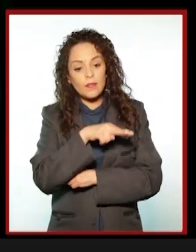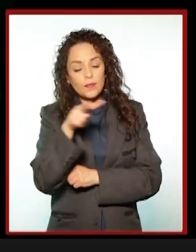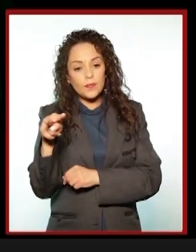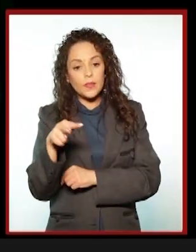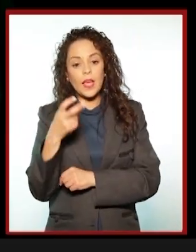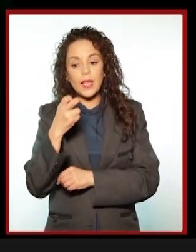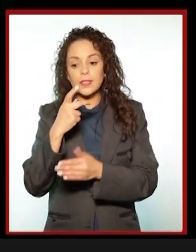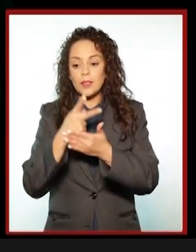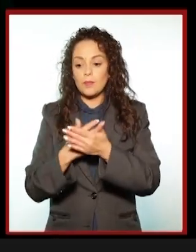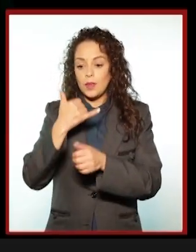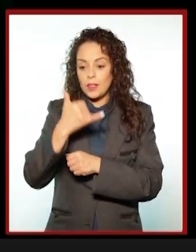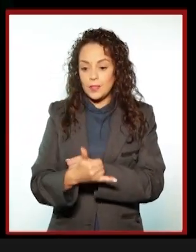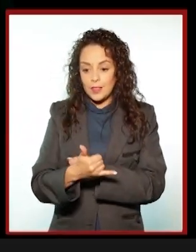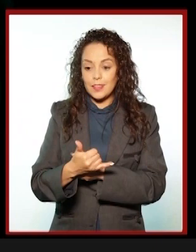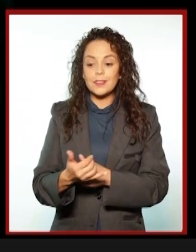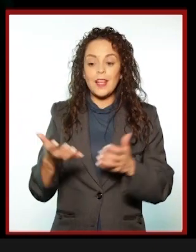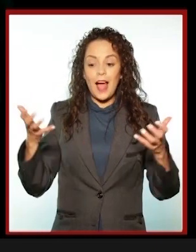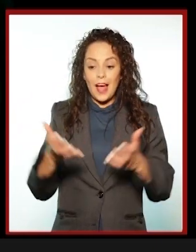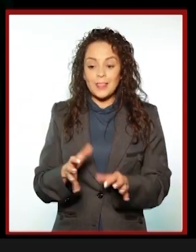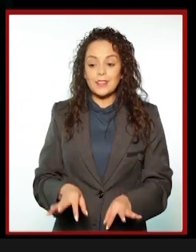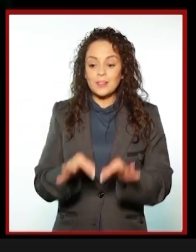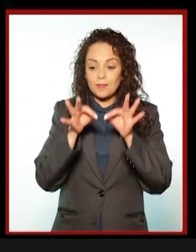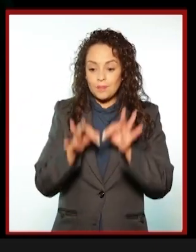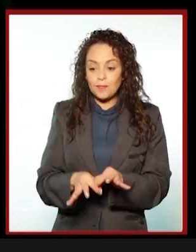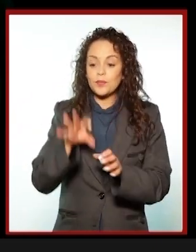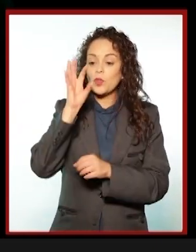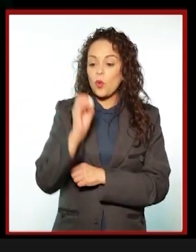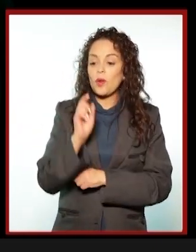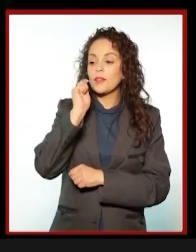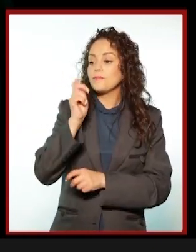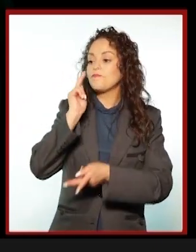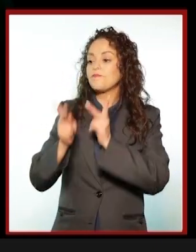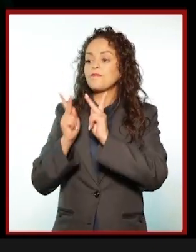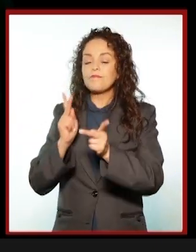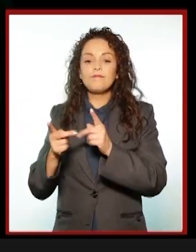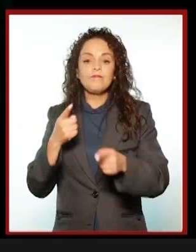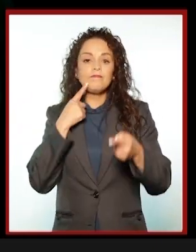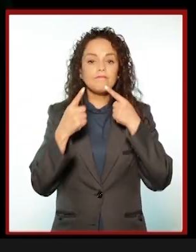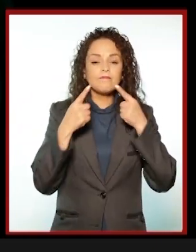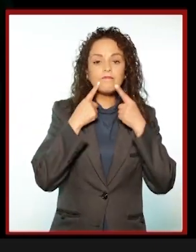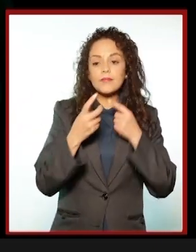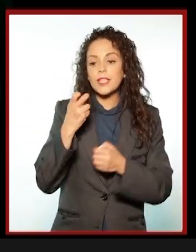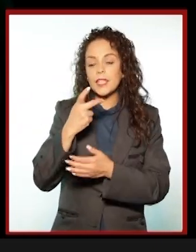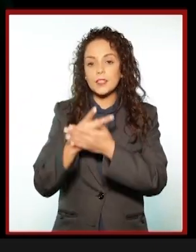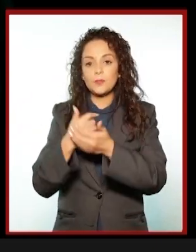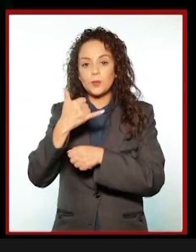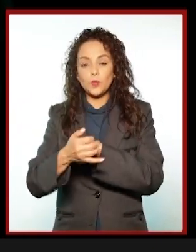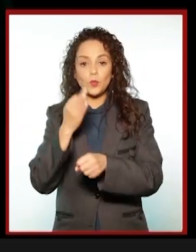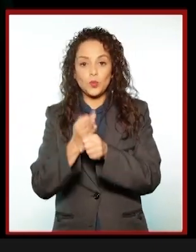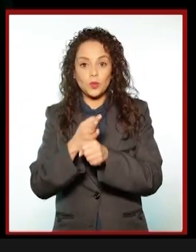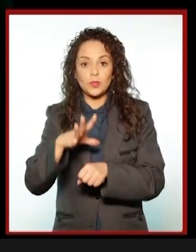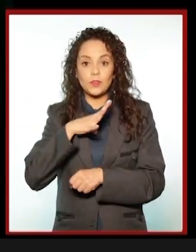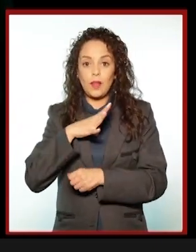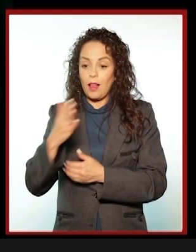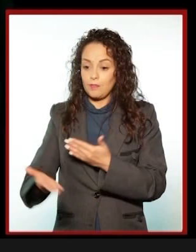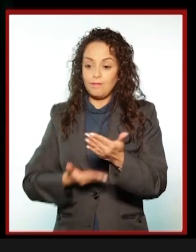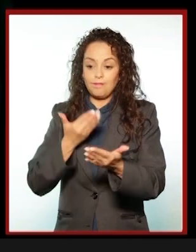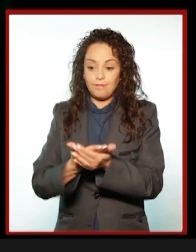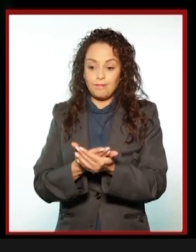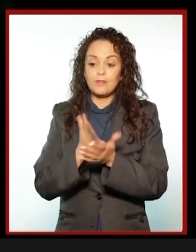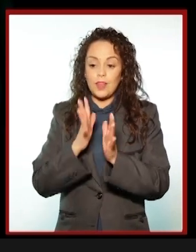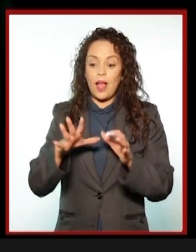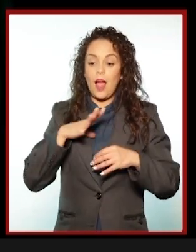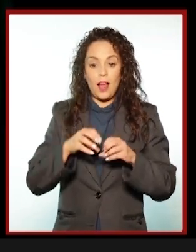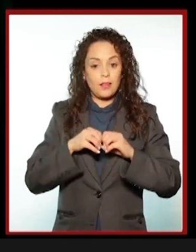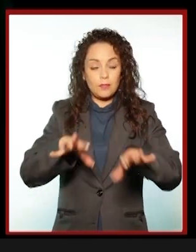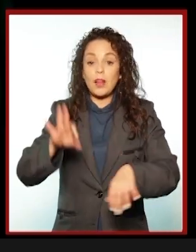de proyectos ya en su acción, o simplemente la catalización de conversación que el propio proyecto está ahorita mismo